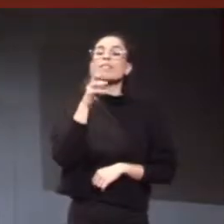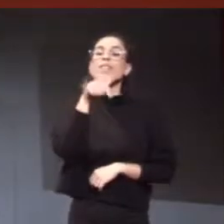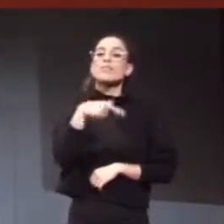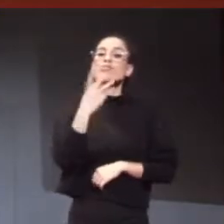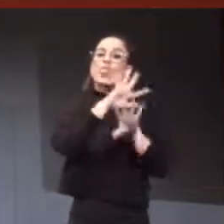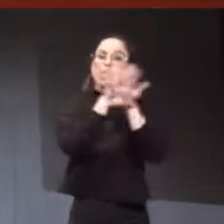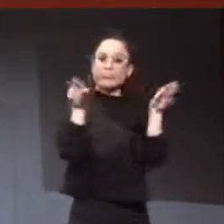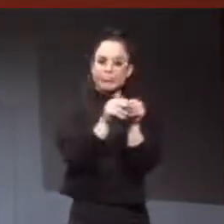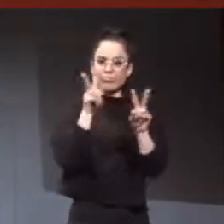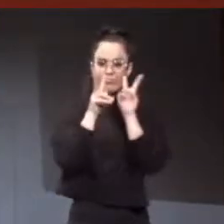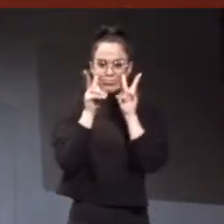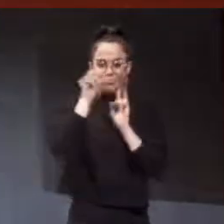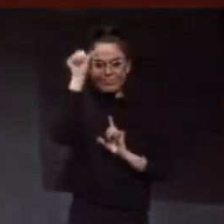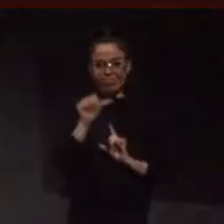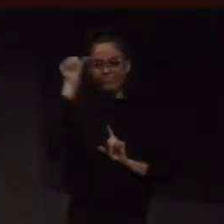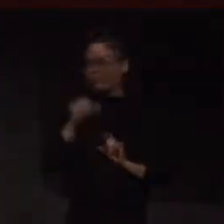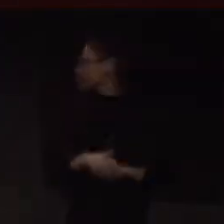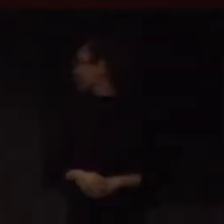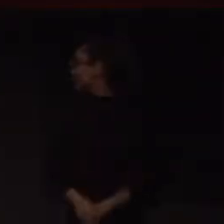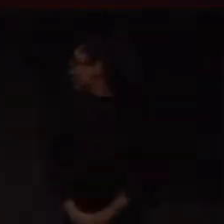dugu jarraian.